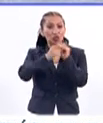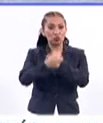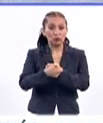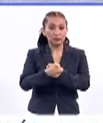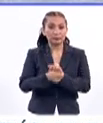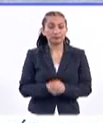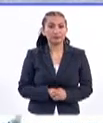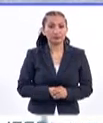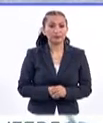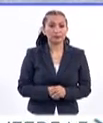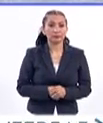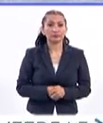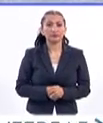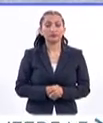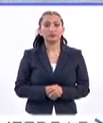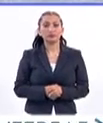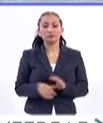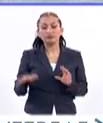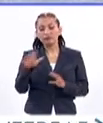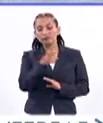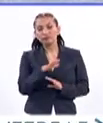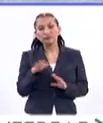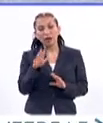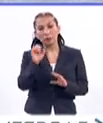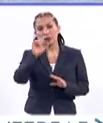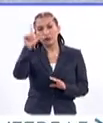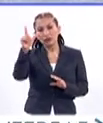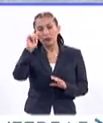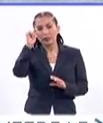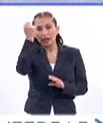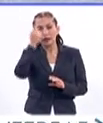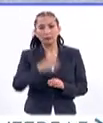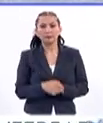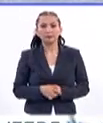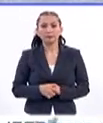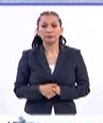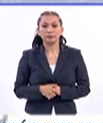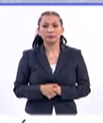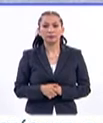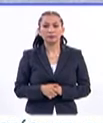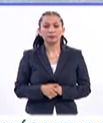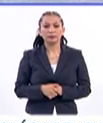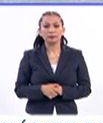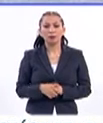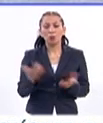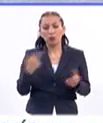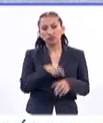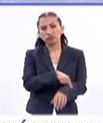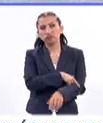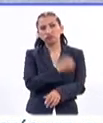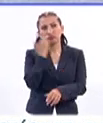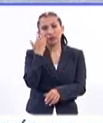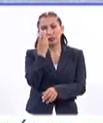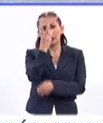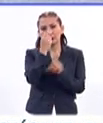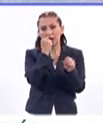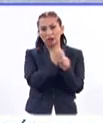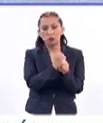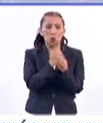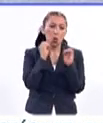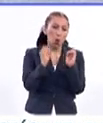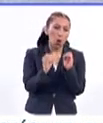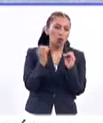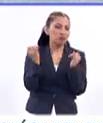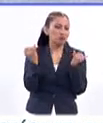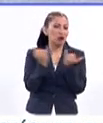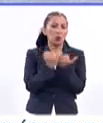traductores a nivel profesional técnico, que con una duración de 3 años, o lo